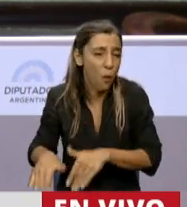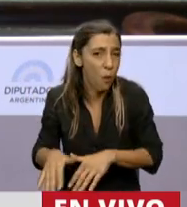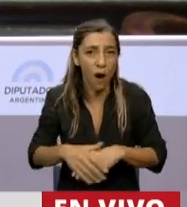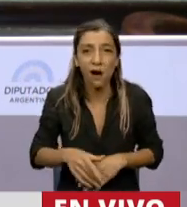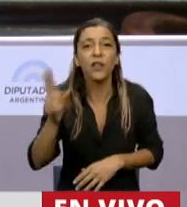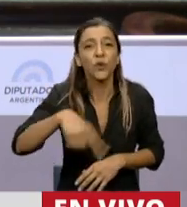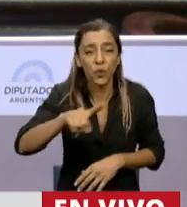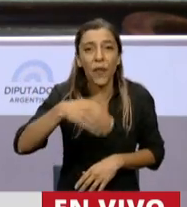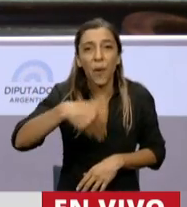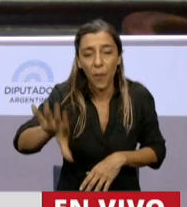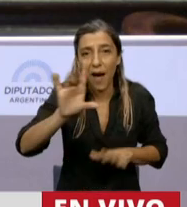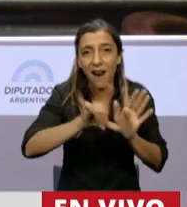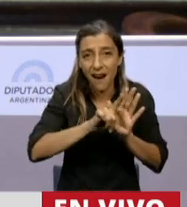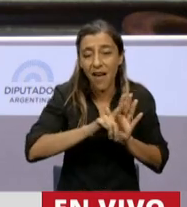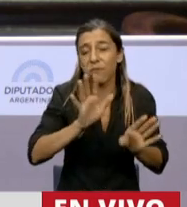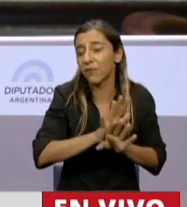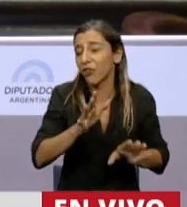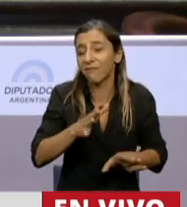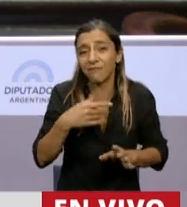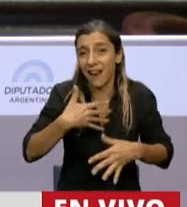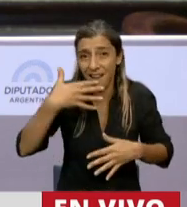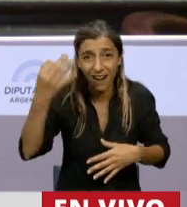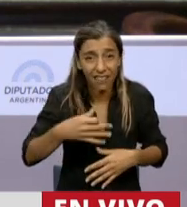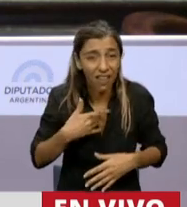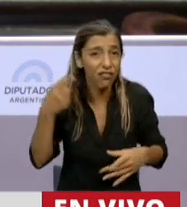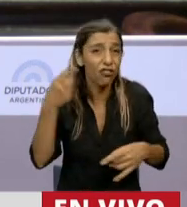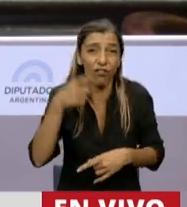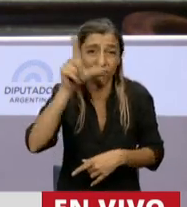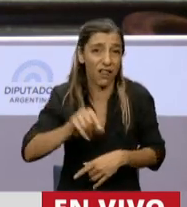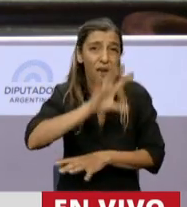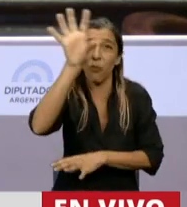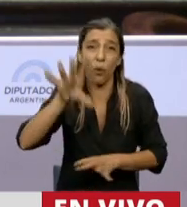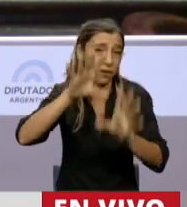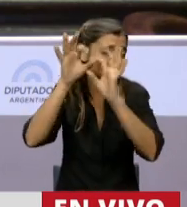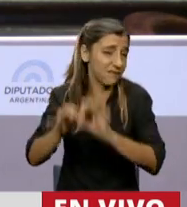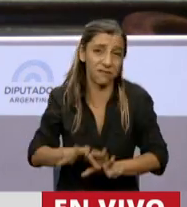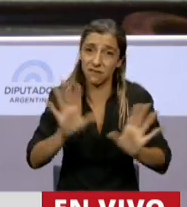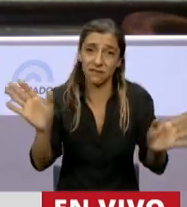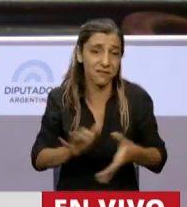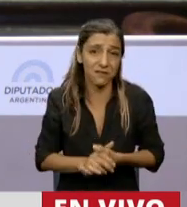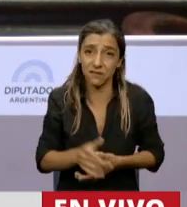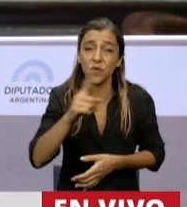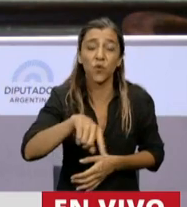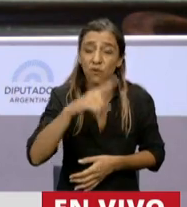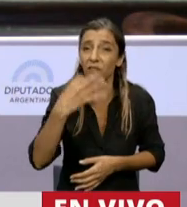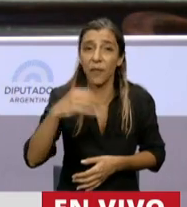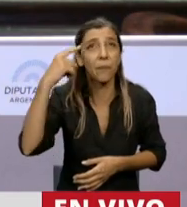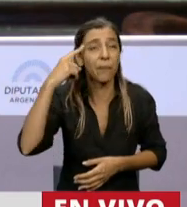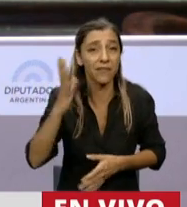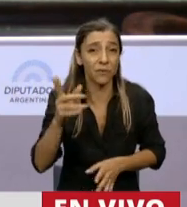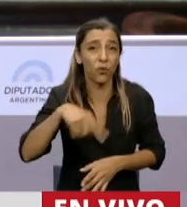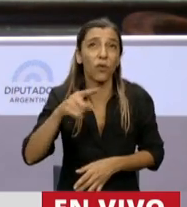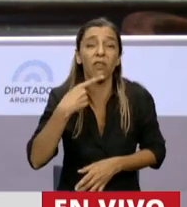antifederal que conozca la historia argentina. La verdad, creo que van a tener que replantearse o tomar